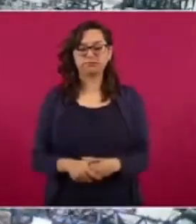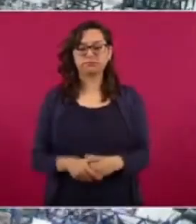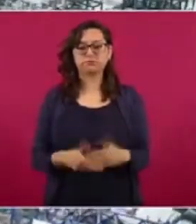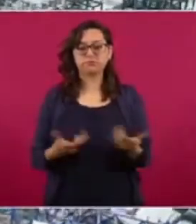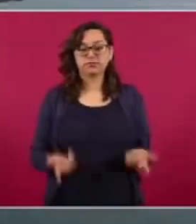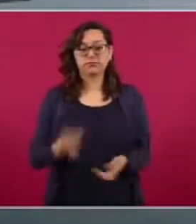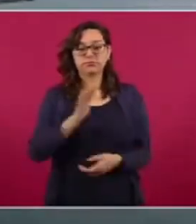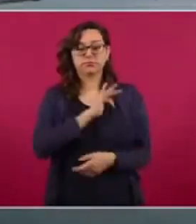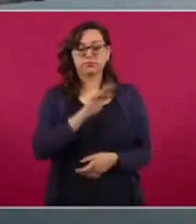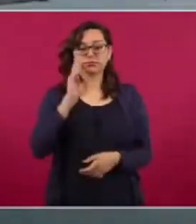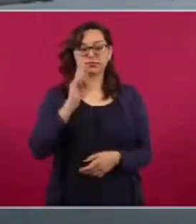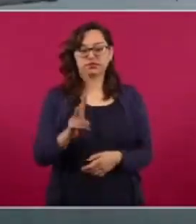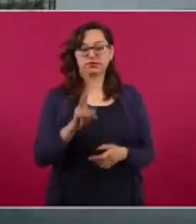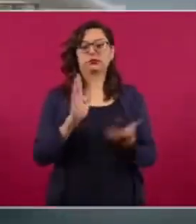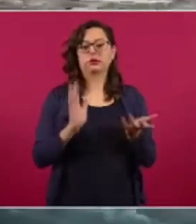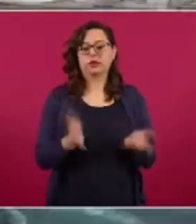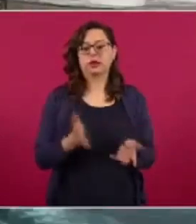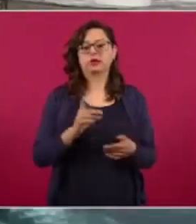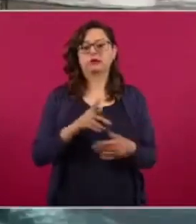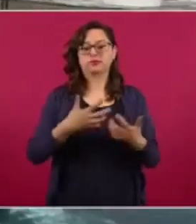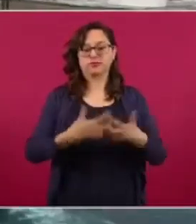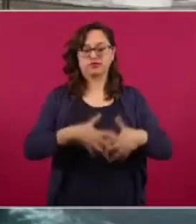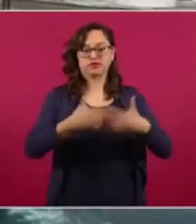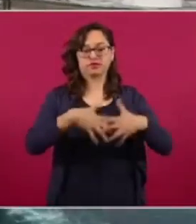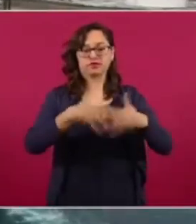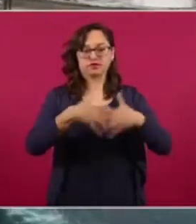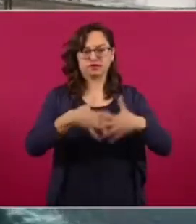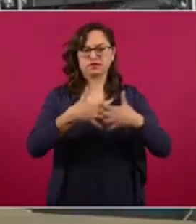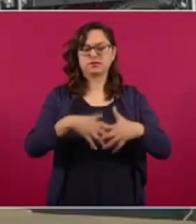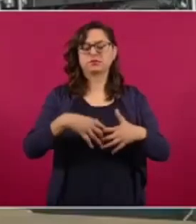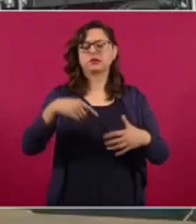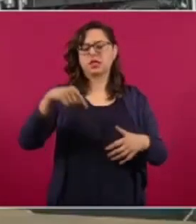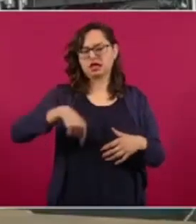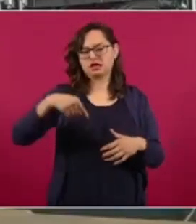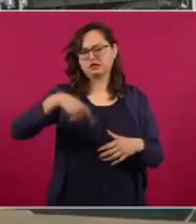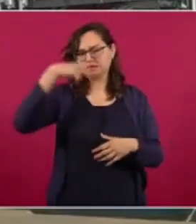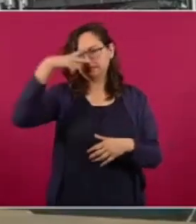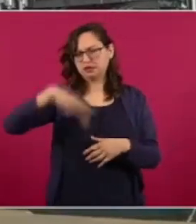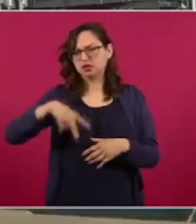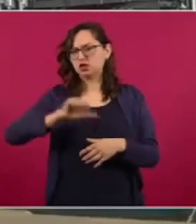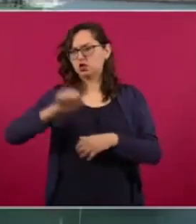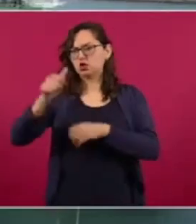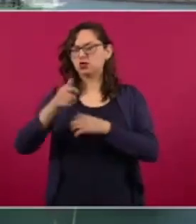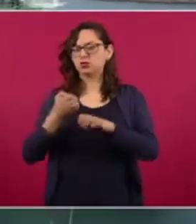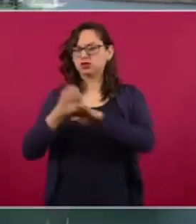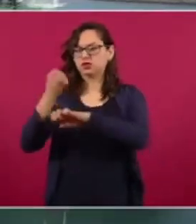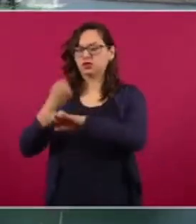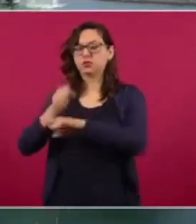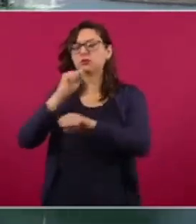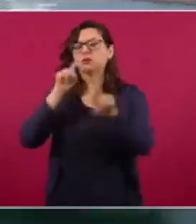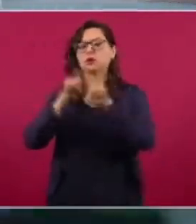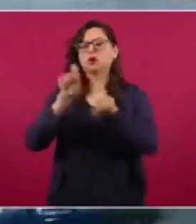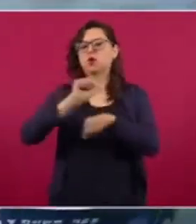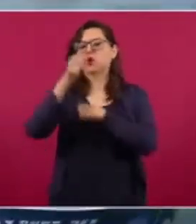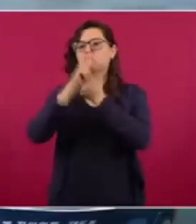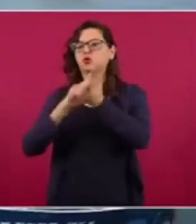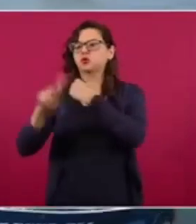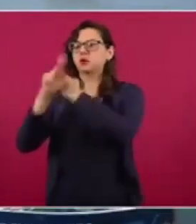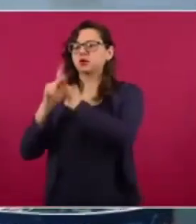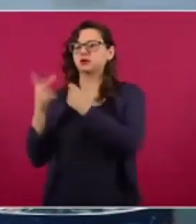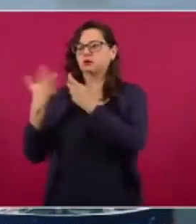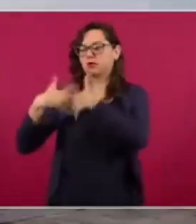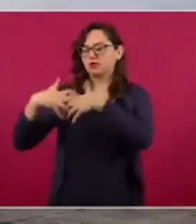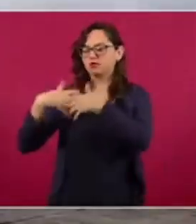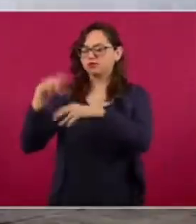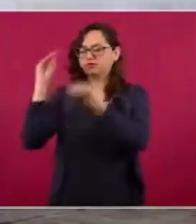plantas químicas se han fabricado en patios de construcción en México y en el extranjero. Esta semana continúa el arribo de módulos al puerto de